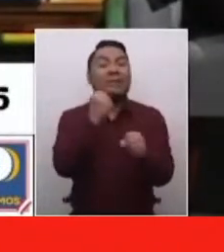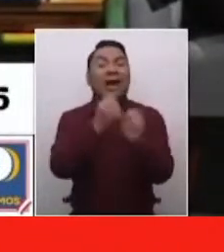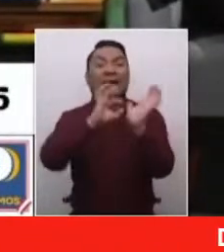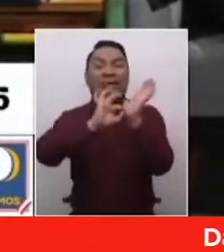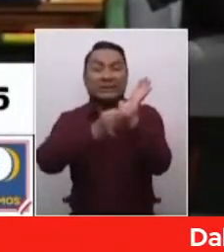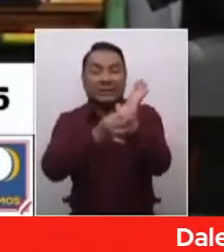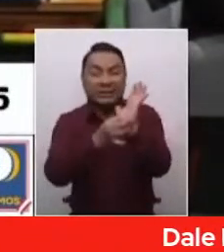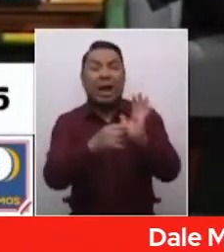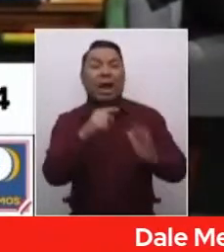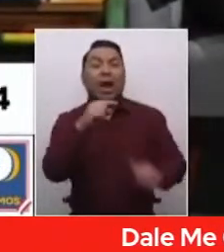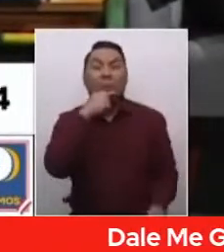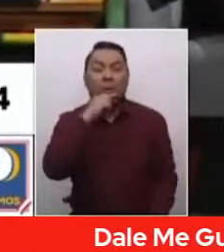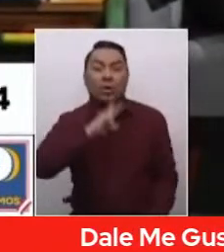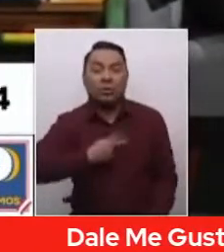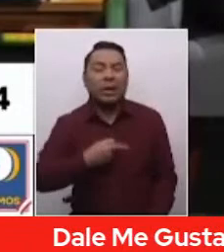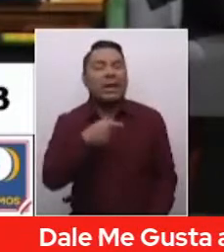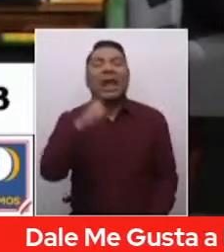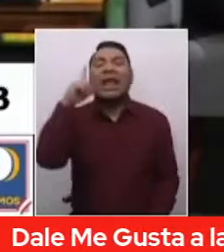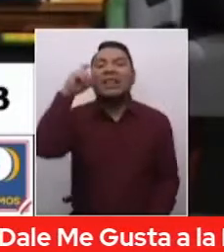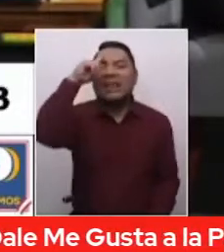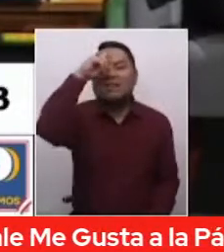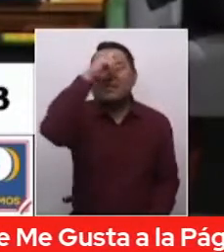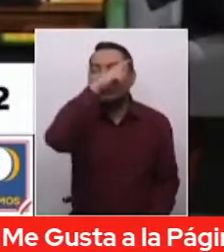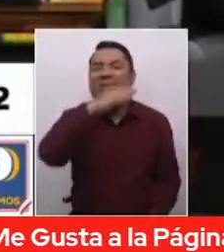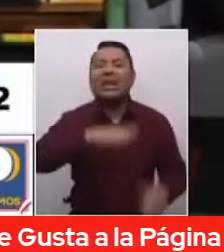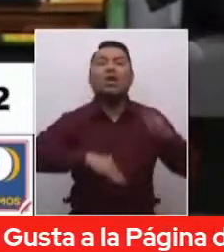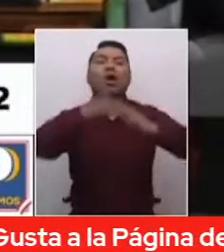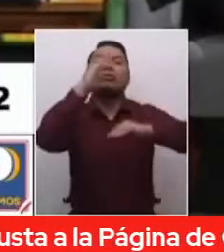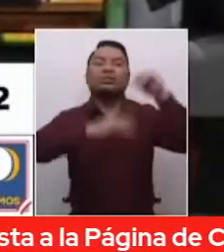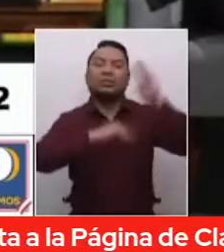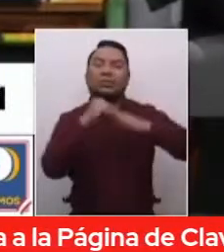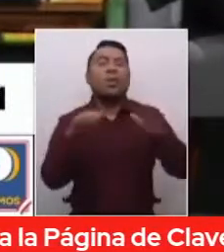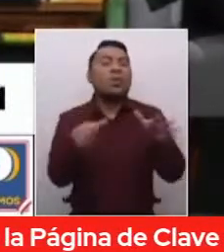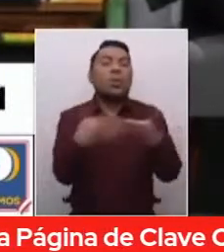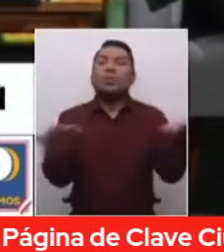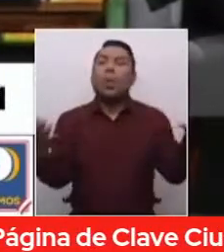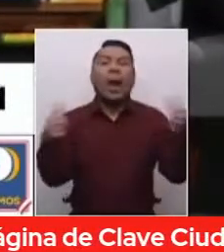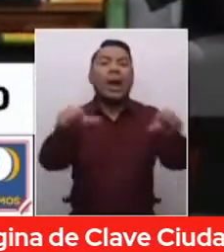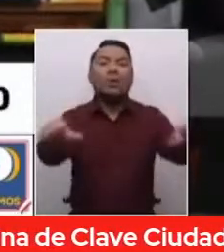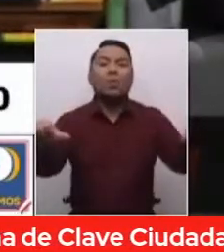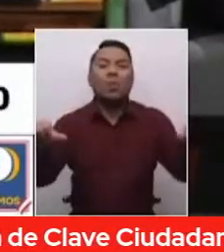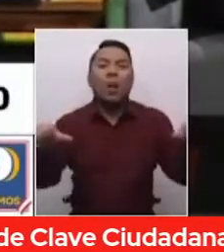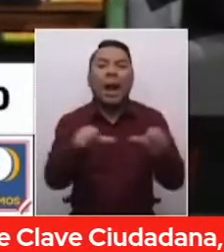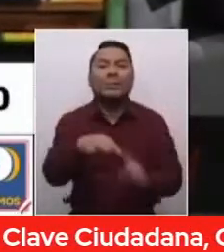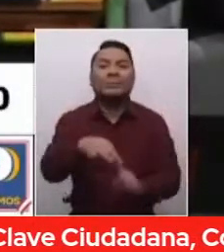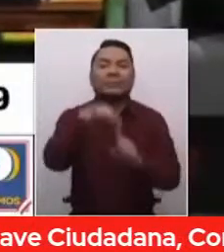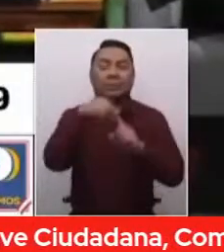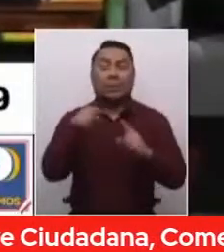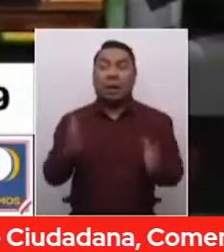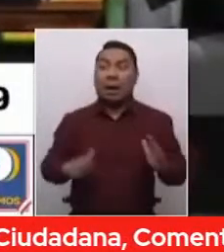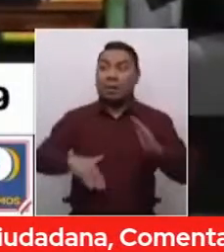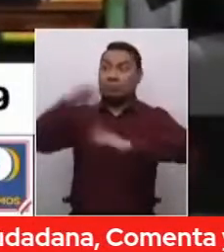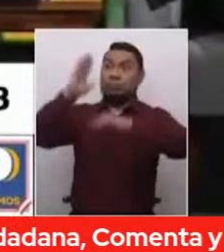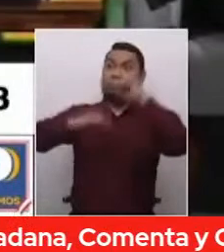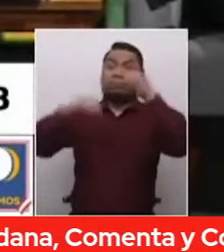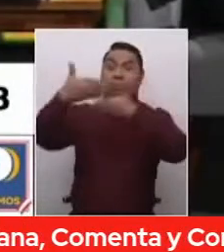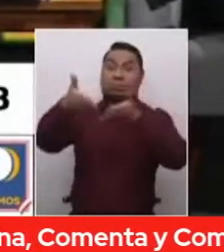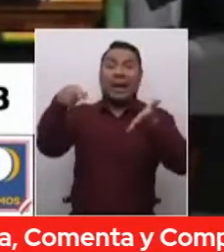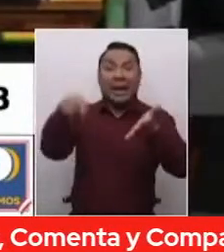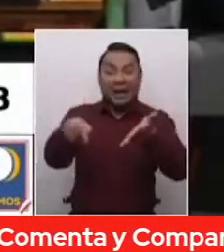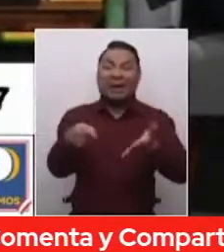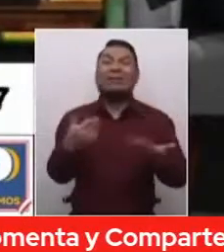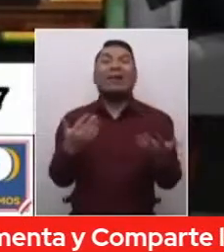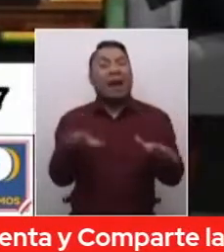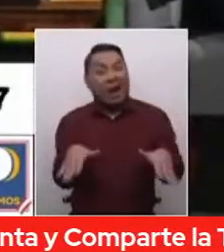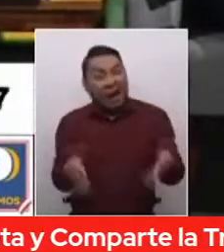de construir. O sea, no tenemos un área. Las áreas industriales donde actualmente se ejerce